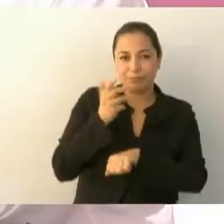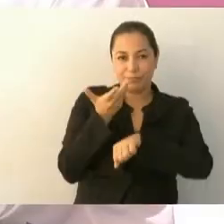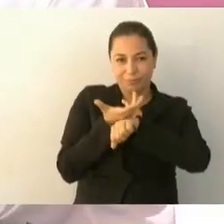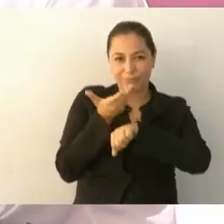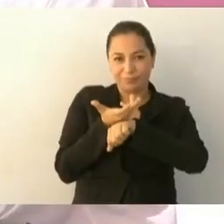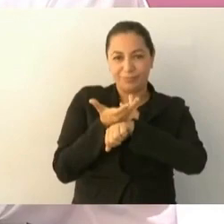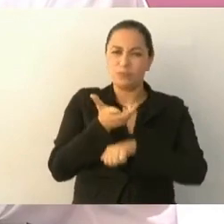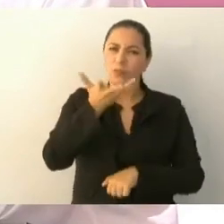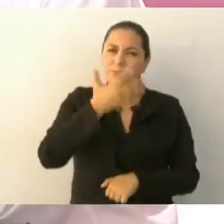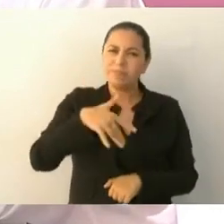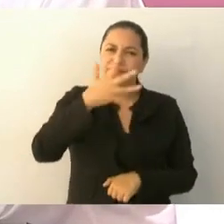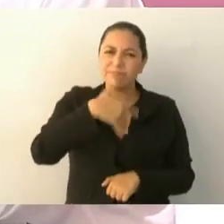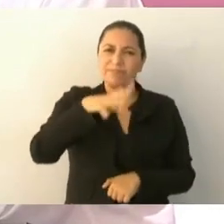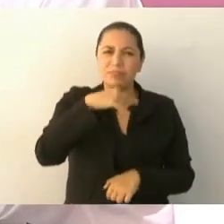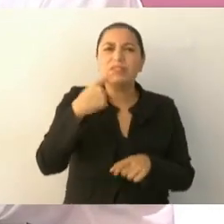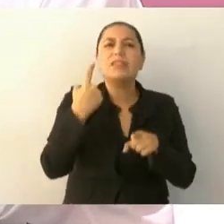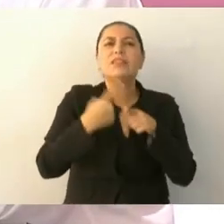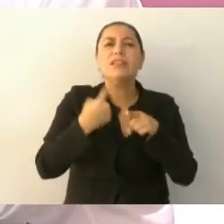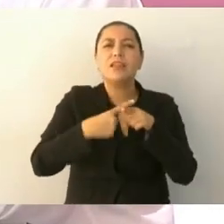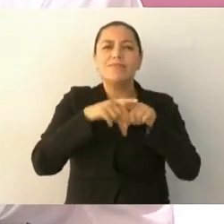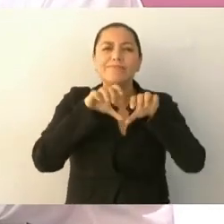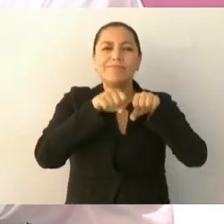buscan trabajadores,